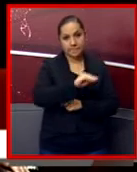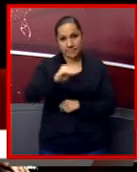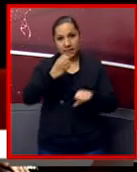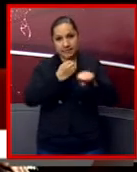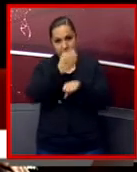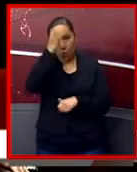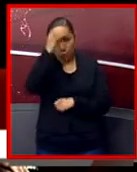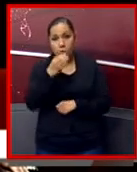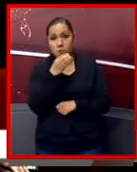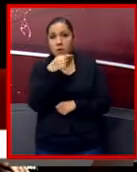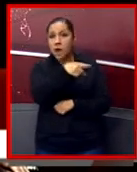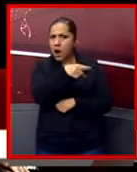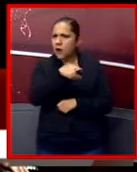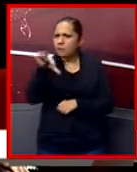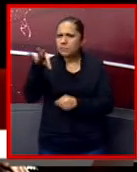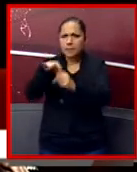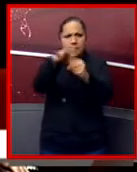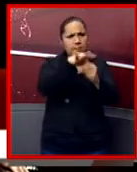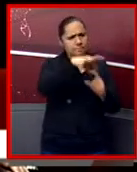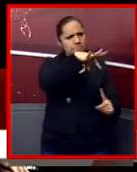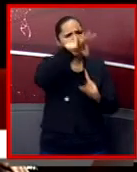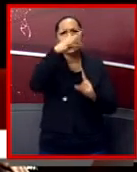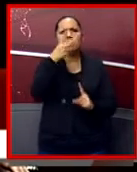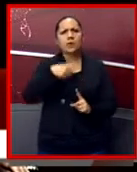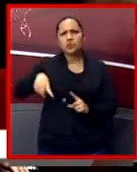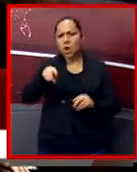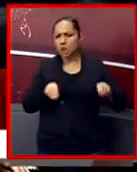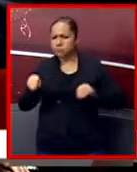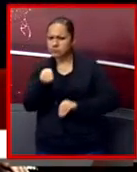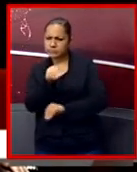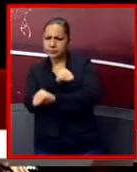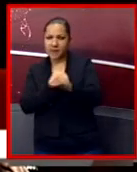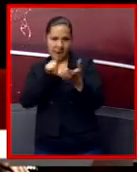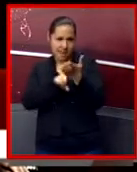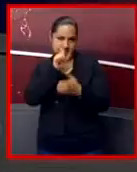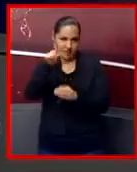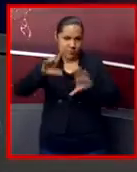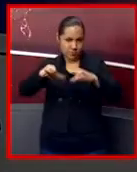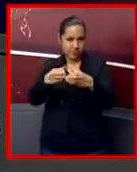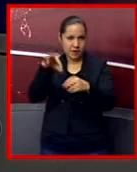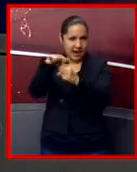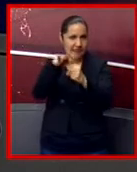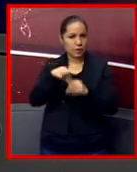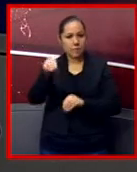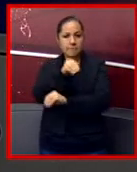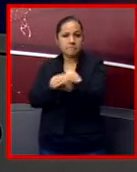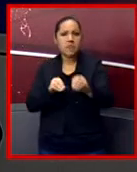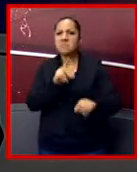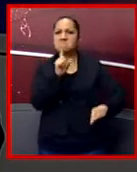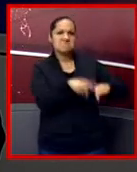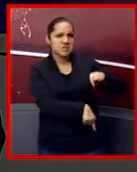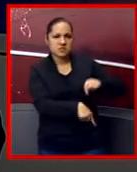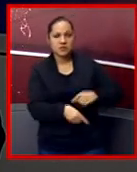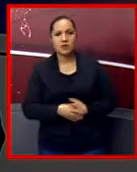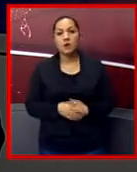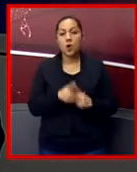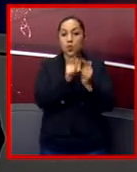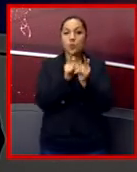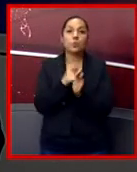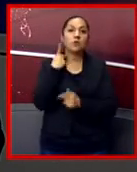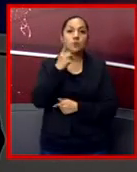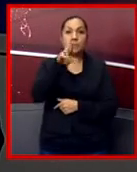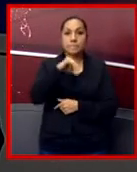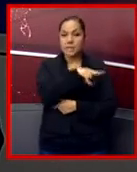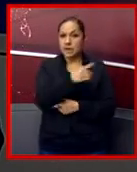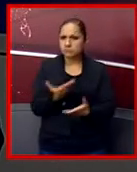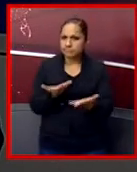triunfo por un arbitrario mayoriteo en el colegio electoral. El grupo parlamentario del PRI llamó a concretar